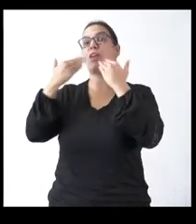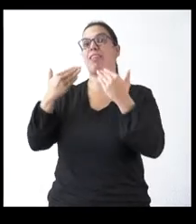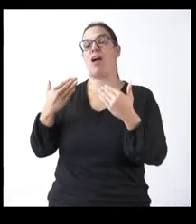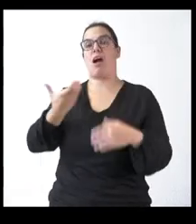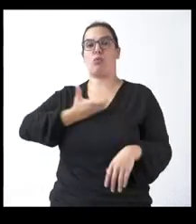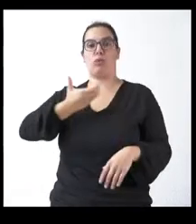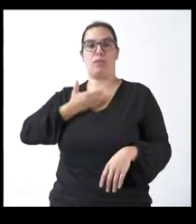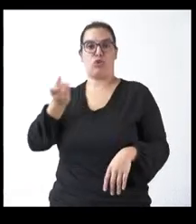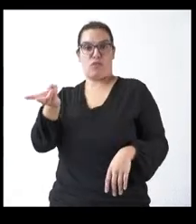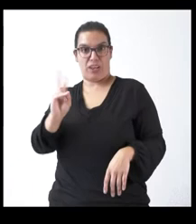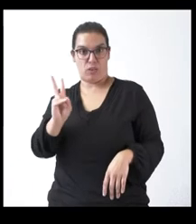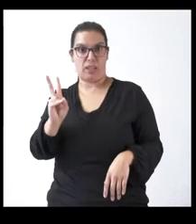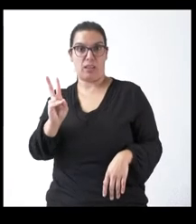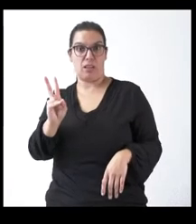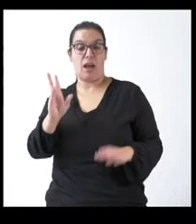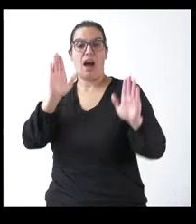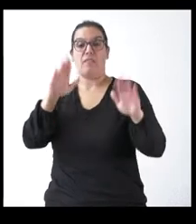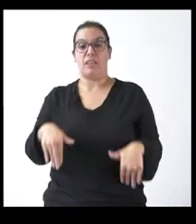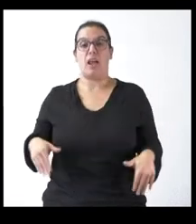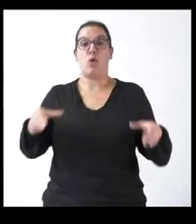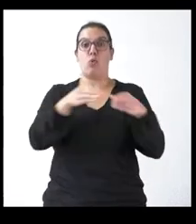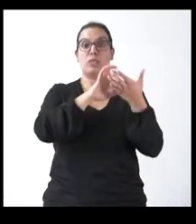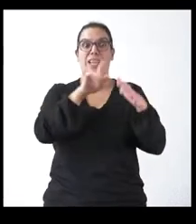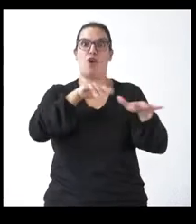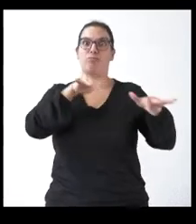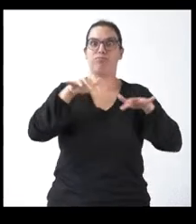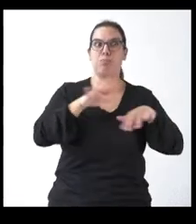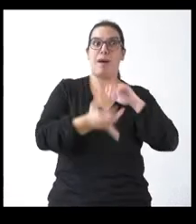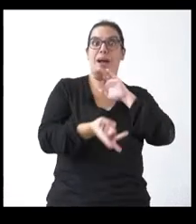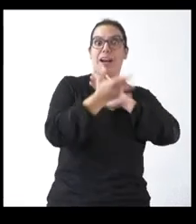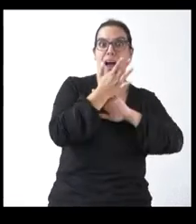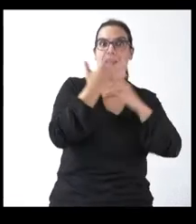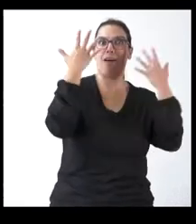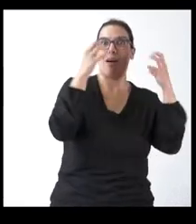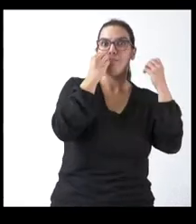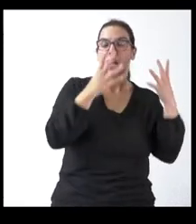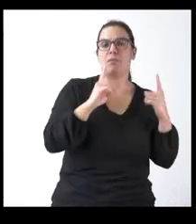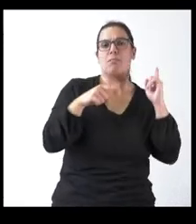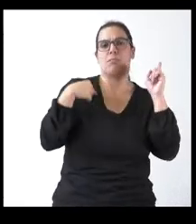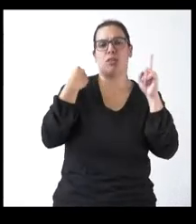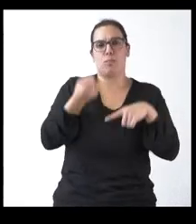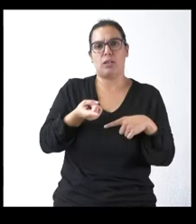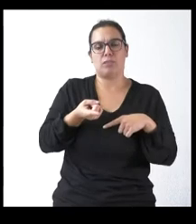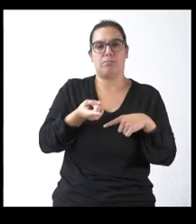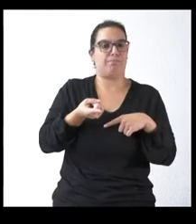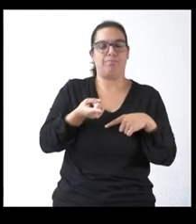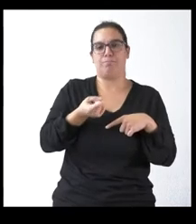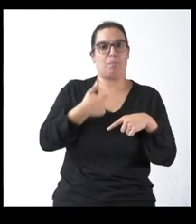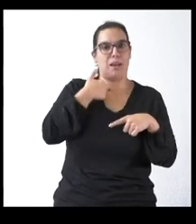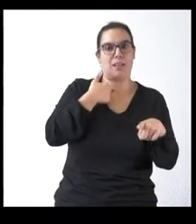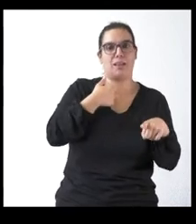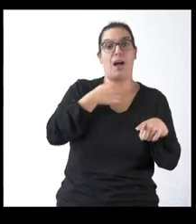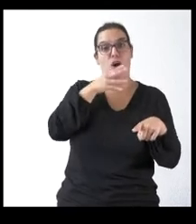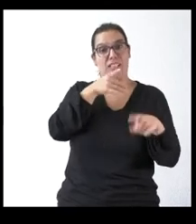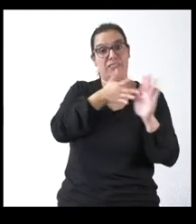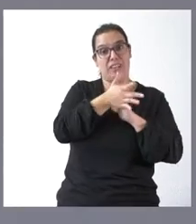es decir no considera que la junta pierde algo que la propia junta promovió aplauden en este caso la decisión del ayuntamiento de Valladolid